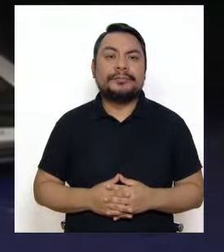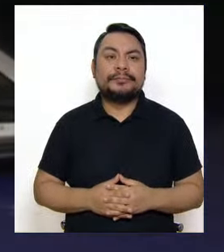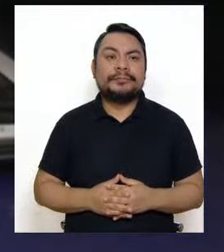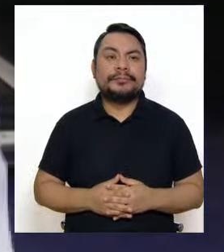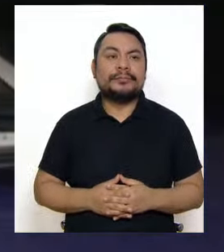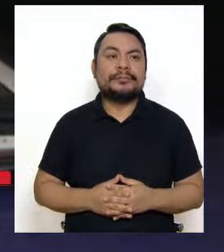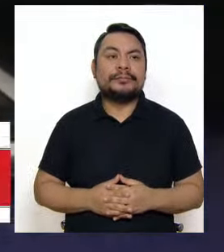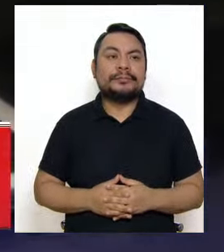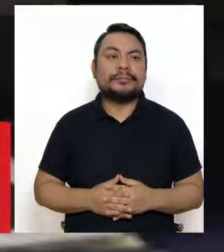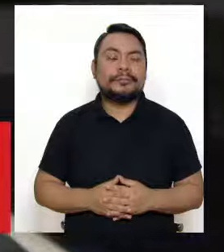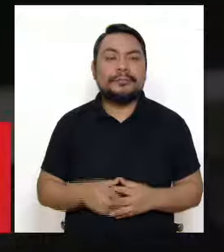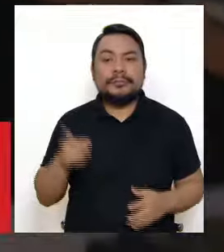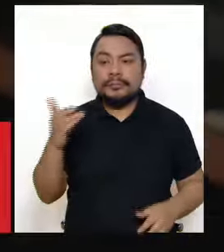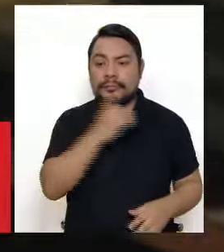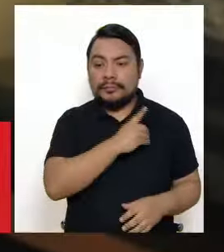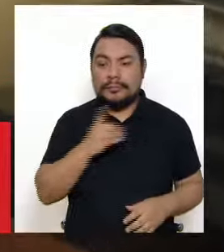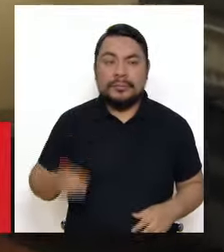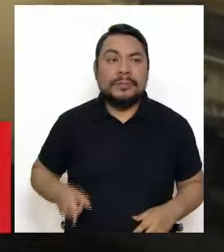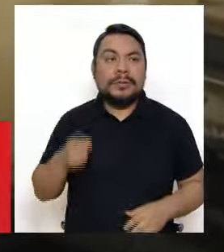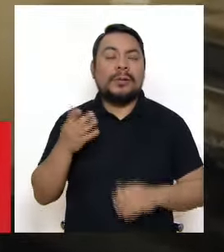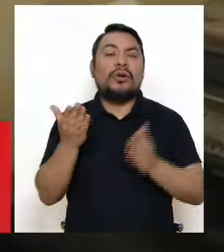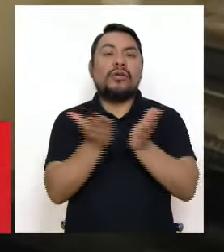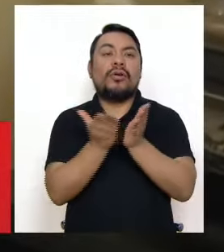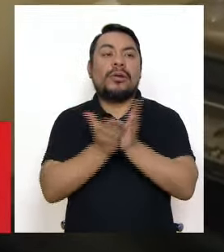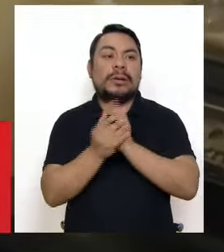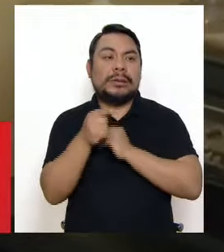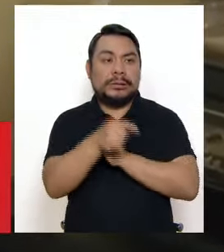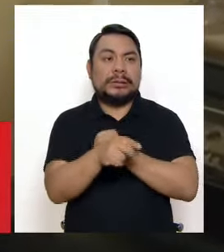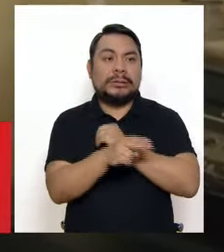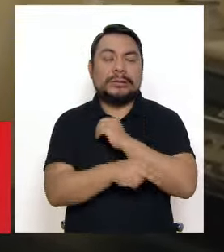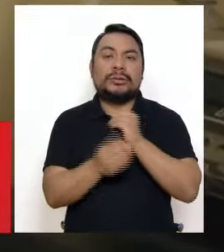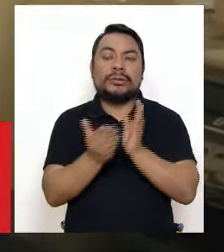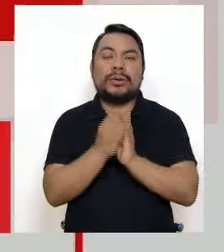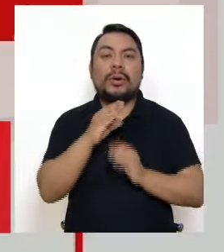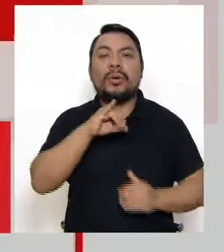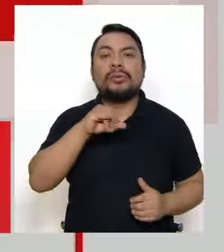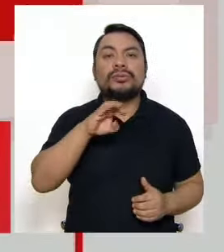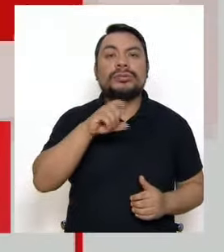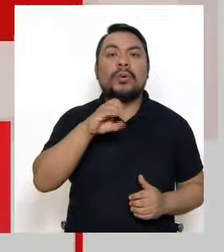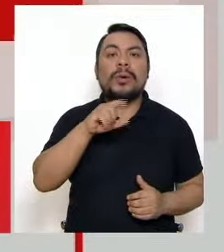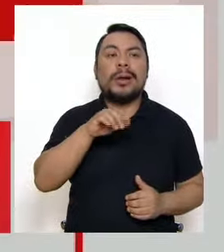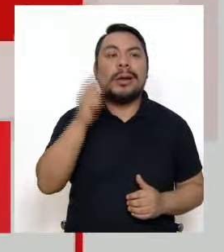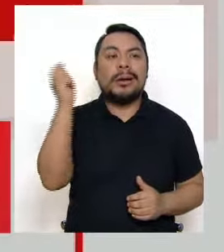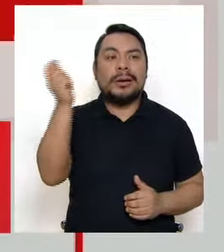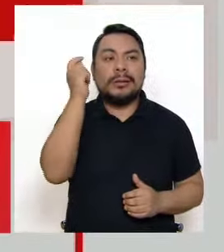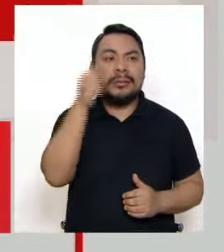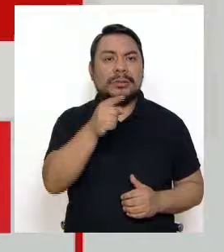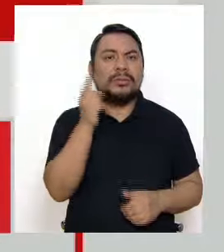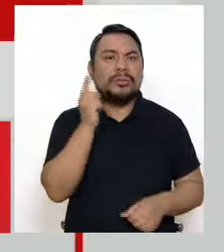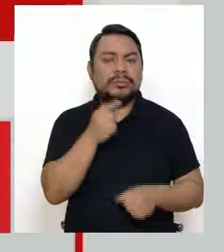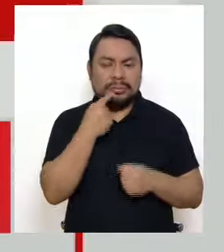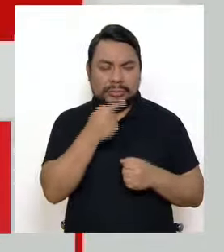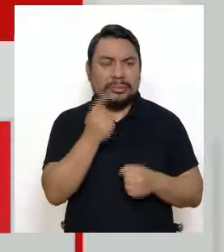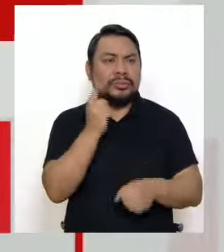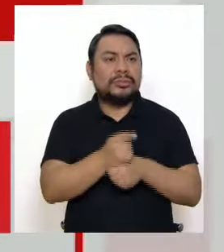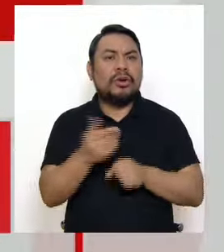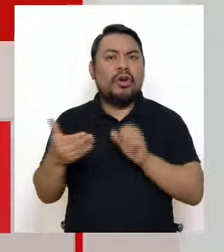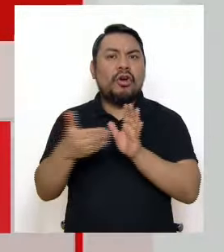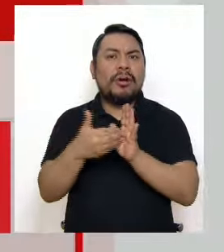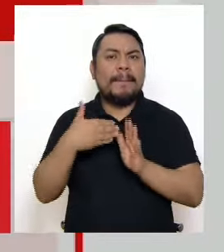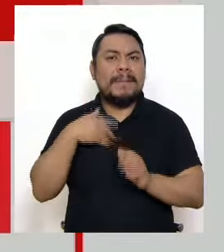veamos el director de la institución educativa nacional José olaya en Trujillo denunció amenazas en su